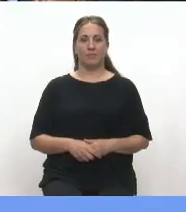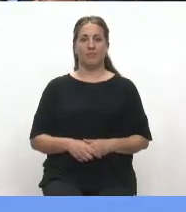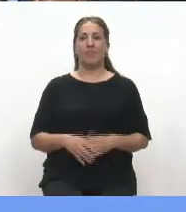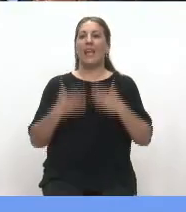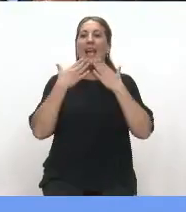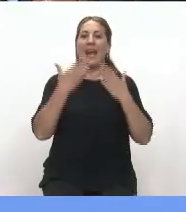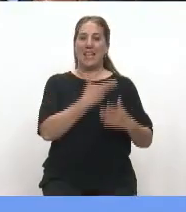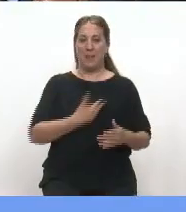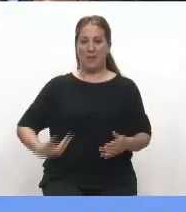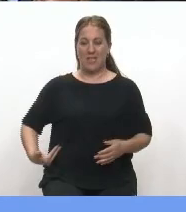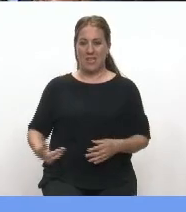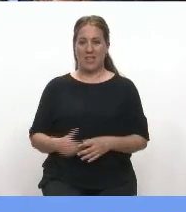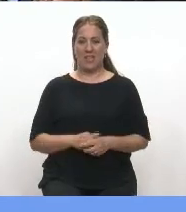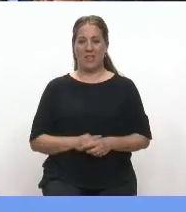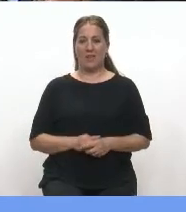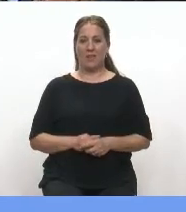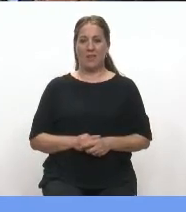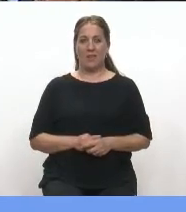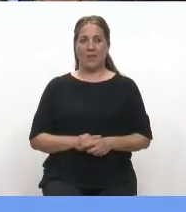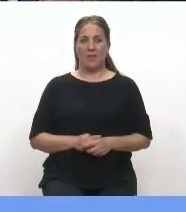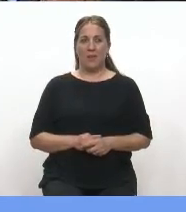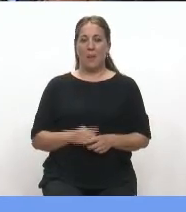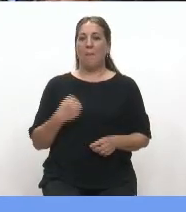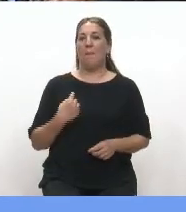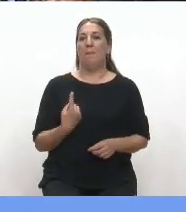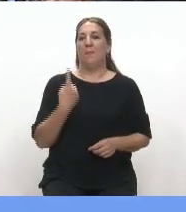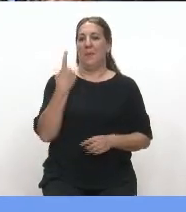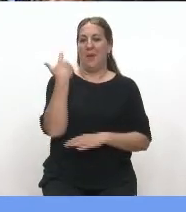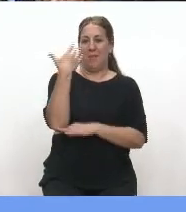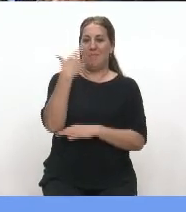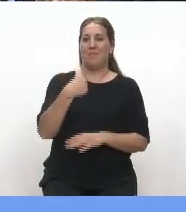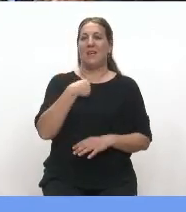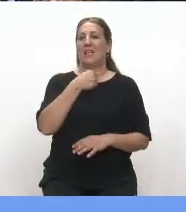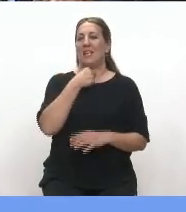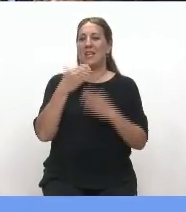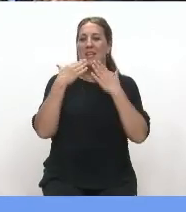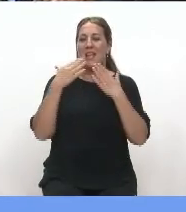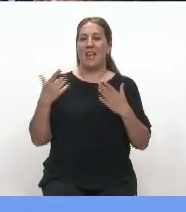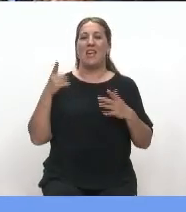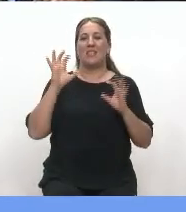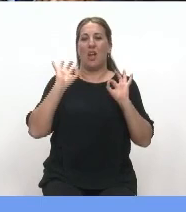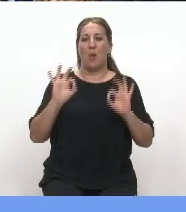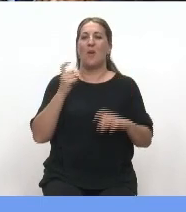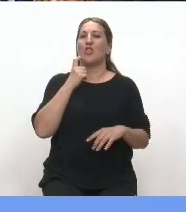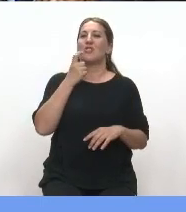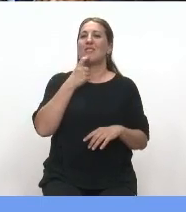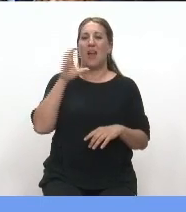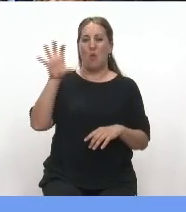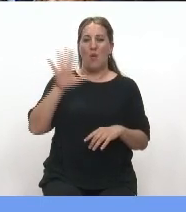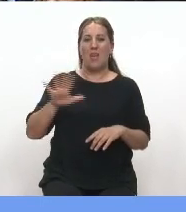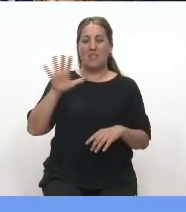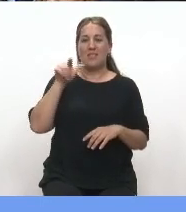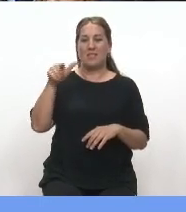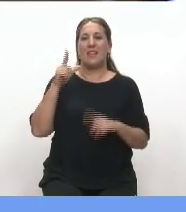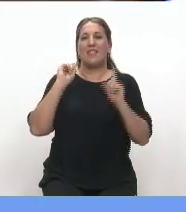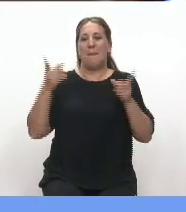Gracias, presidenta. En mi primera locución quiero agradecerle al pueblo de San Luis que me permite estar acá, lo mismo que la fórmula